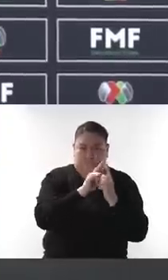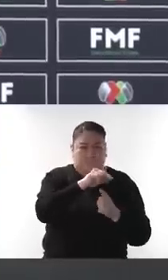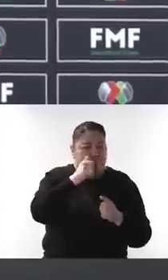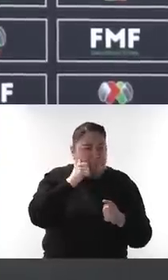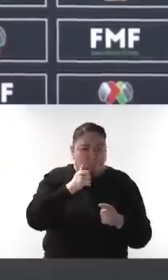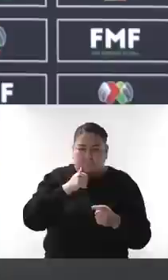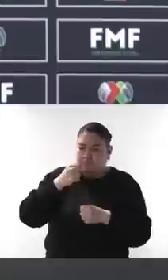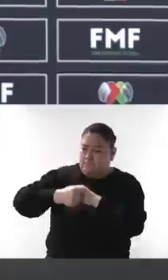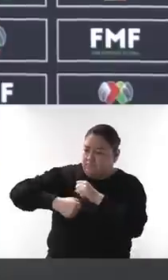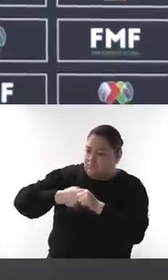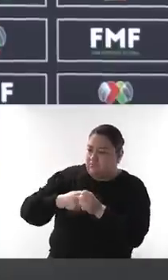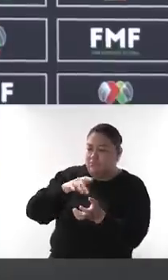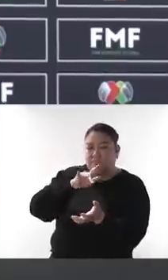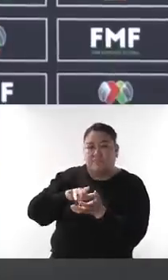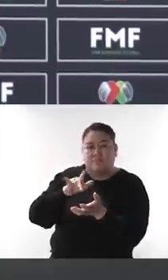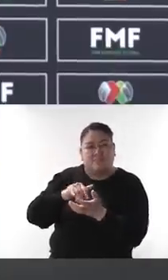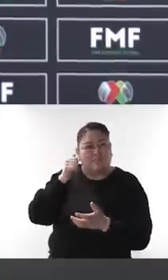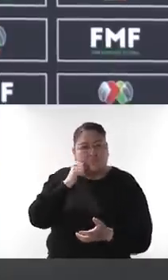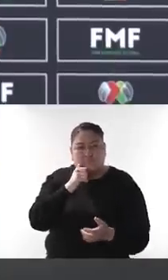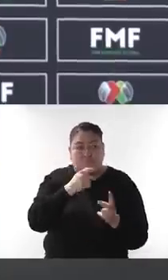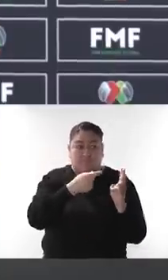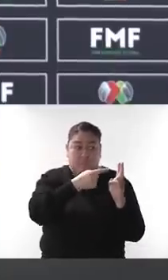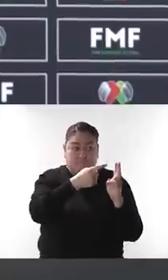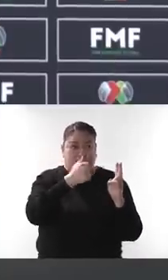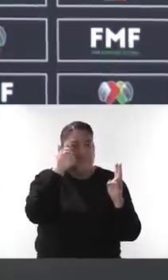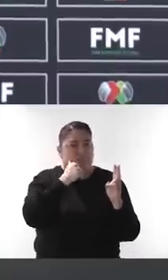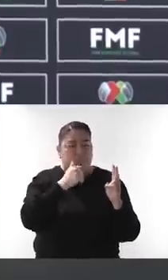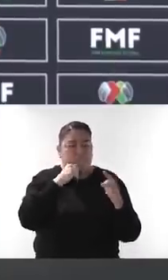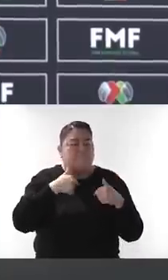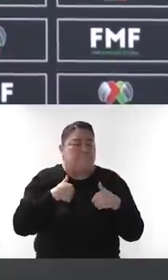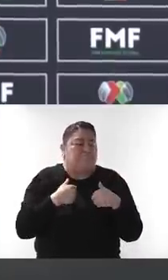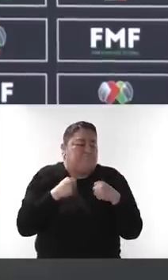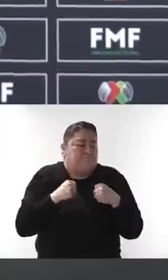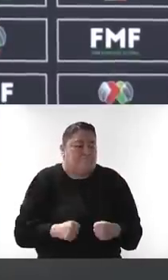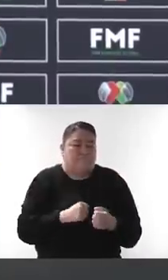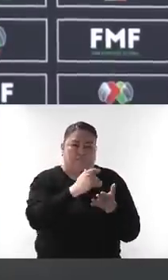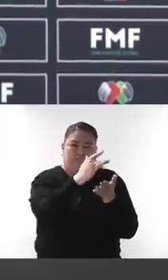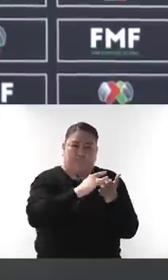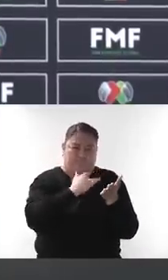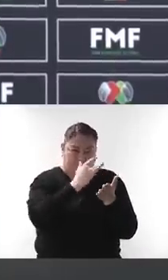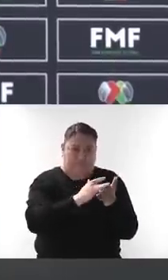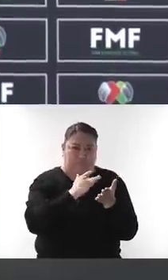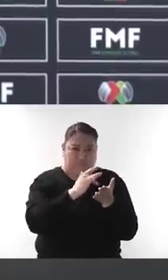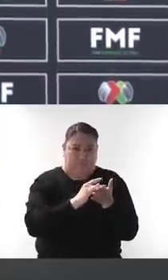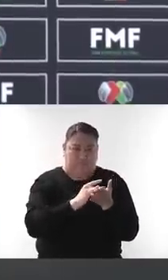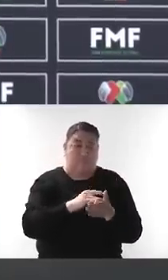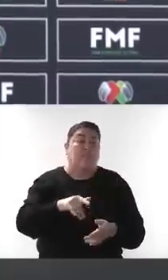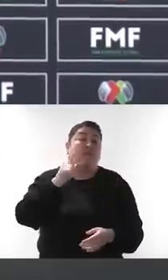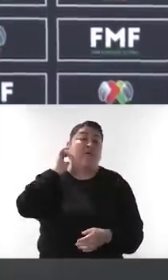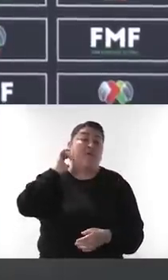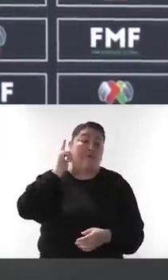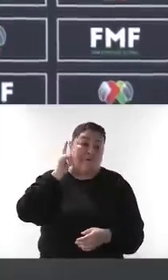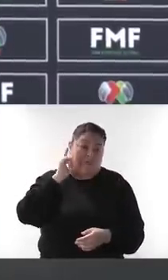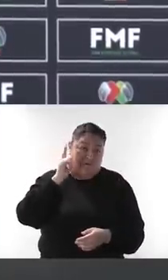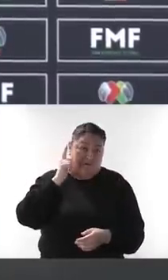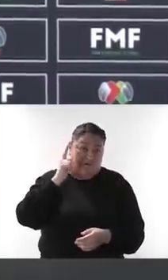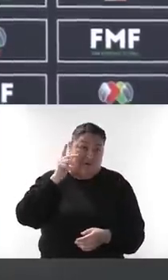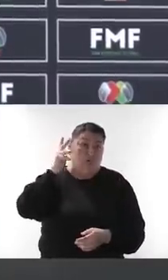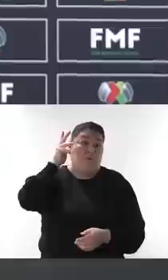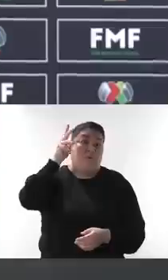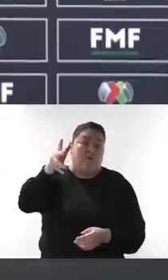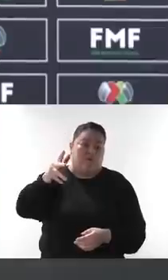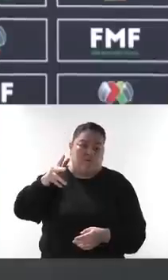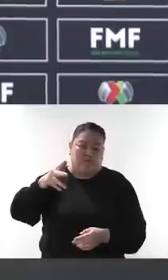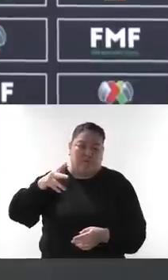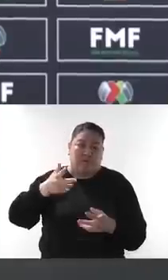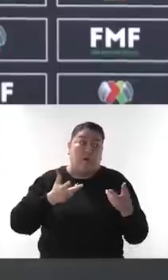todos estos años. Así es que el apoyo de ellos, no tengo la menor duda que lo tenemos. Sí me encantaría que algún día se sentara